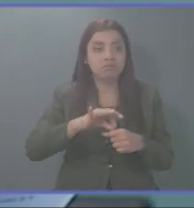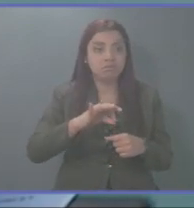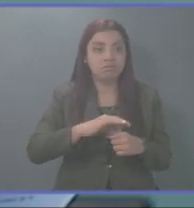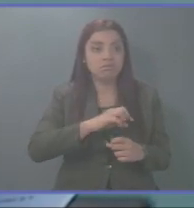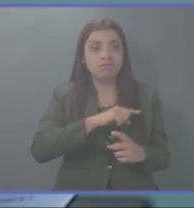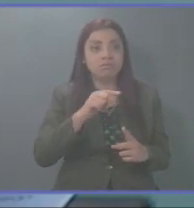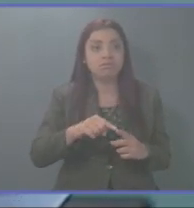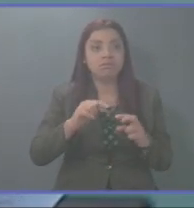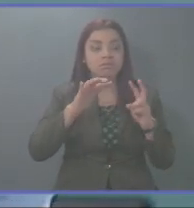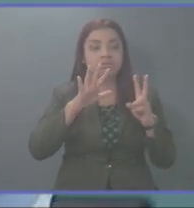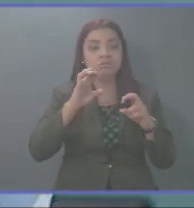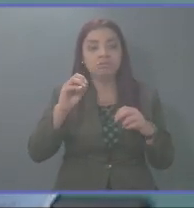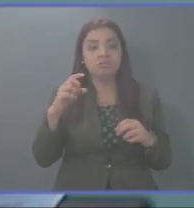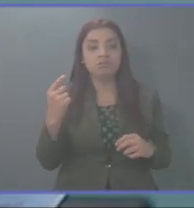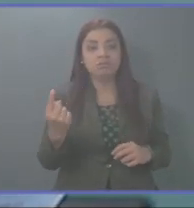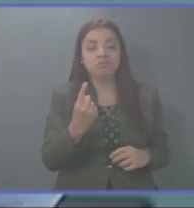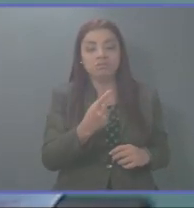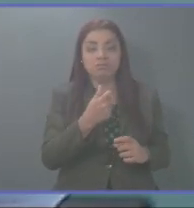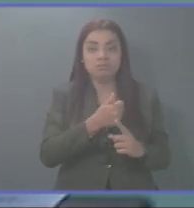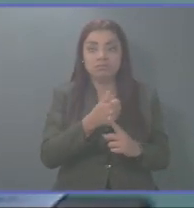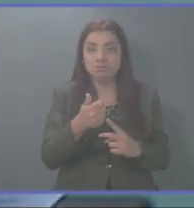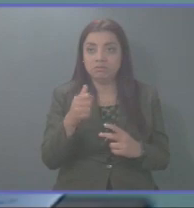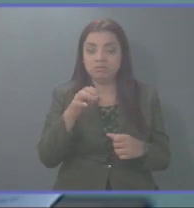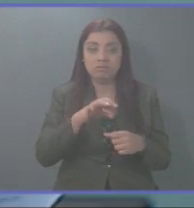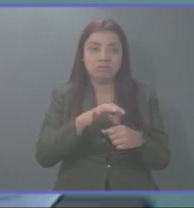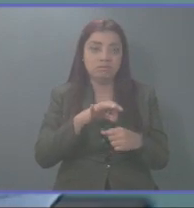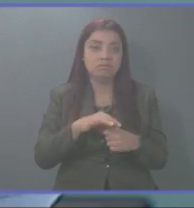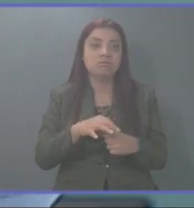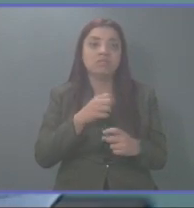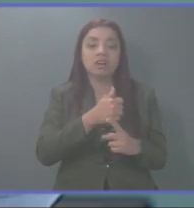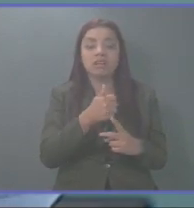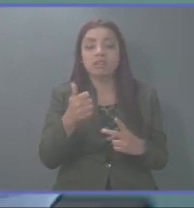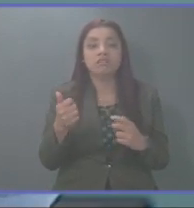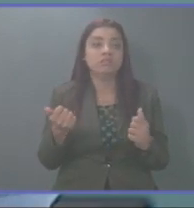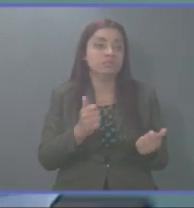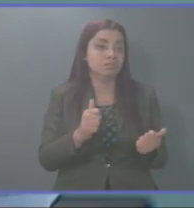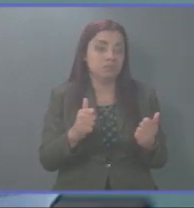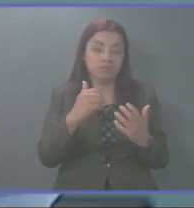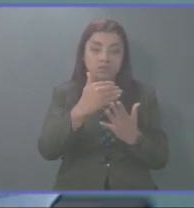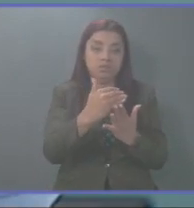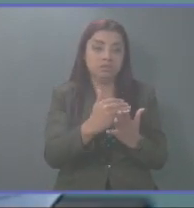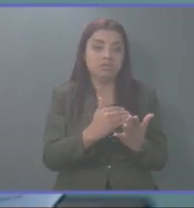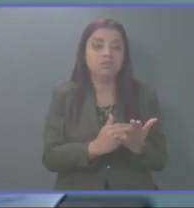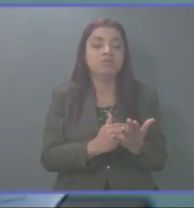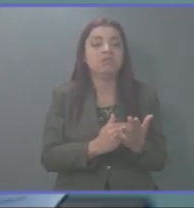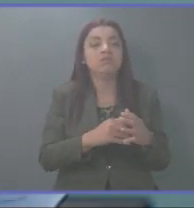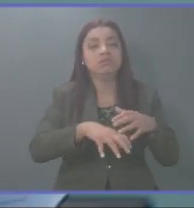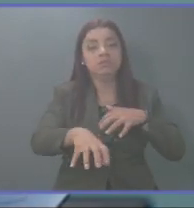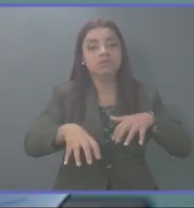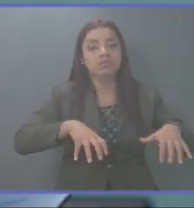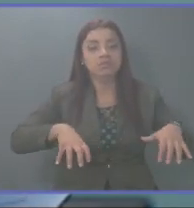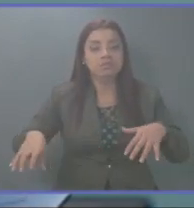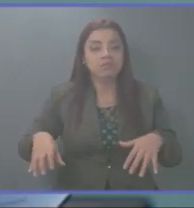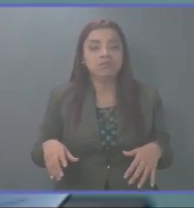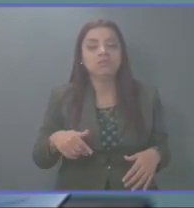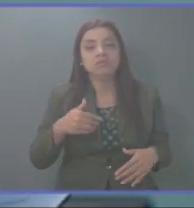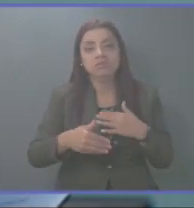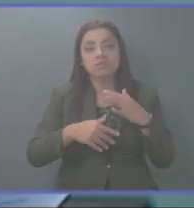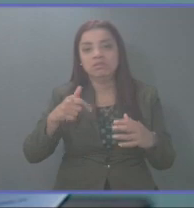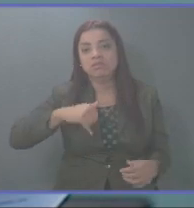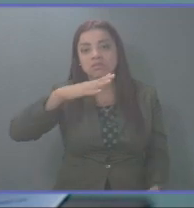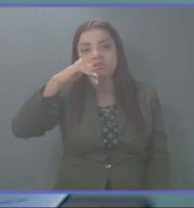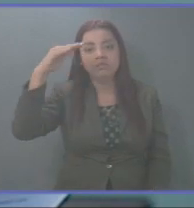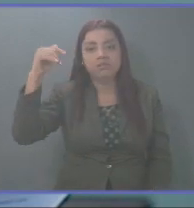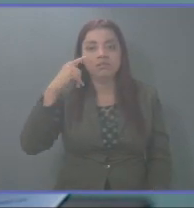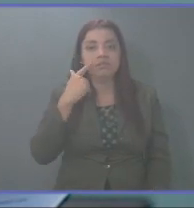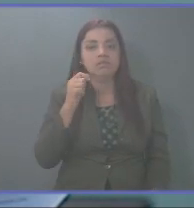hasta 700 electores cada uno, los que serán ordenados de conformidad a la circunscripción departamental en el territorio nacional